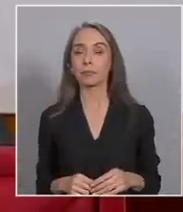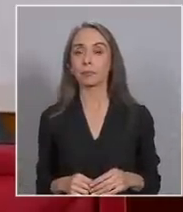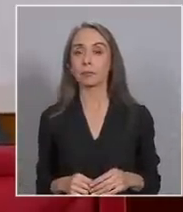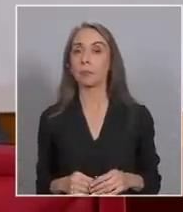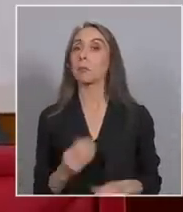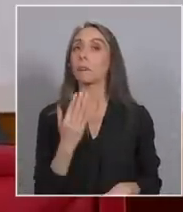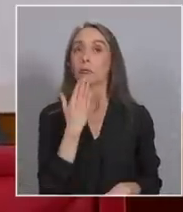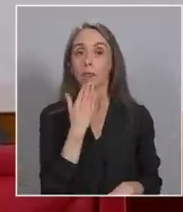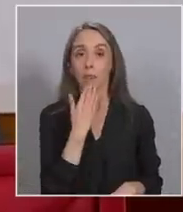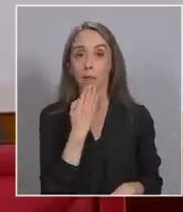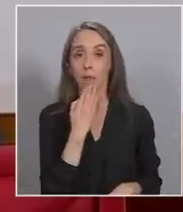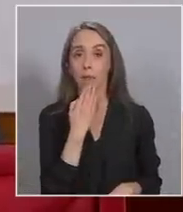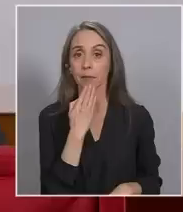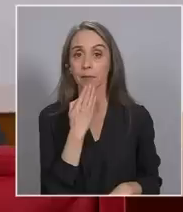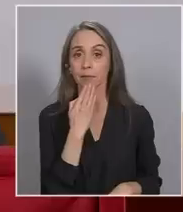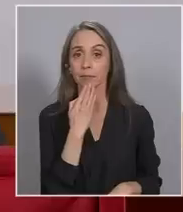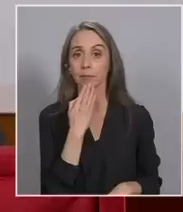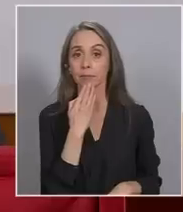También